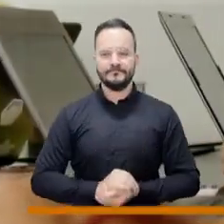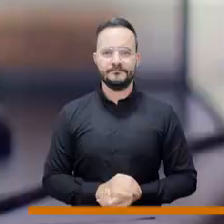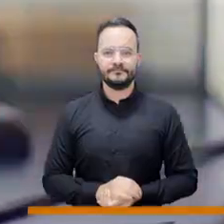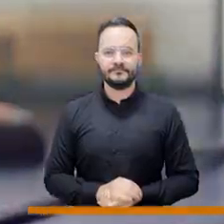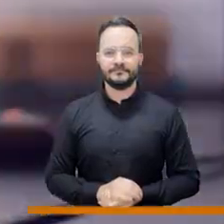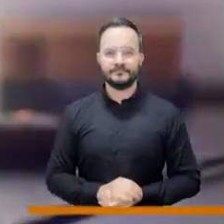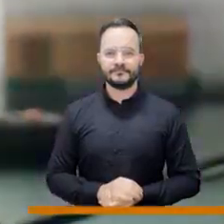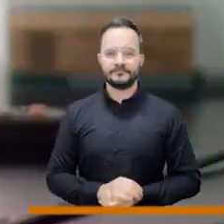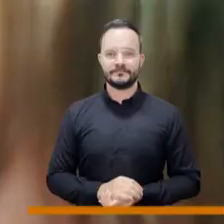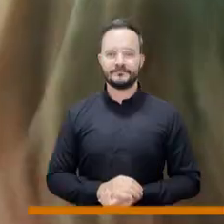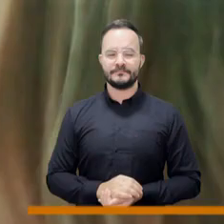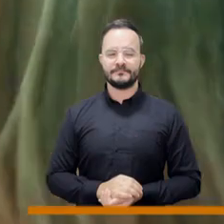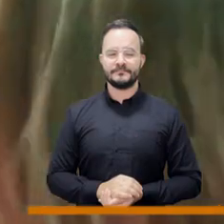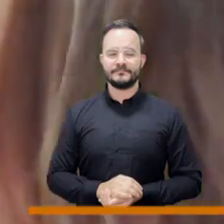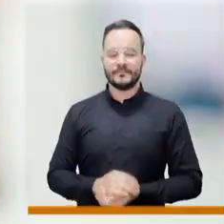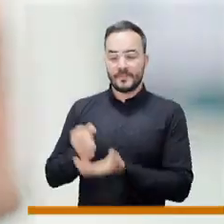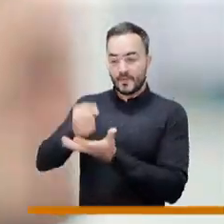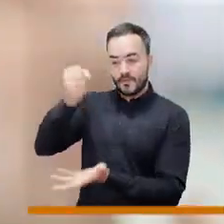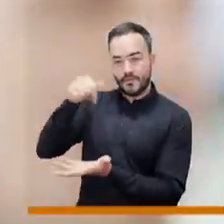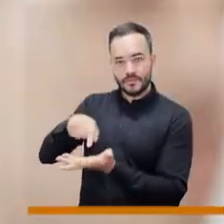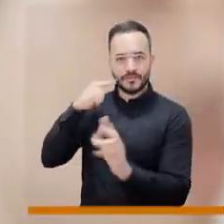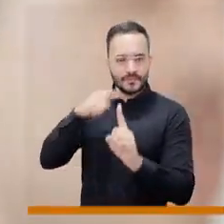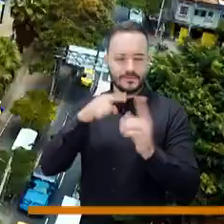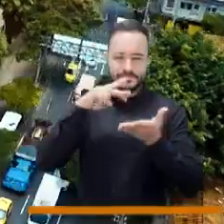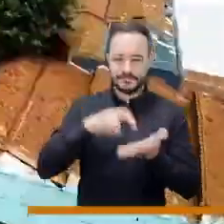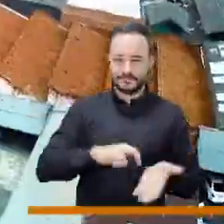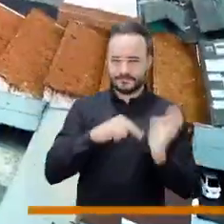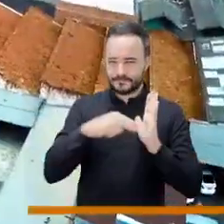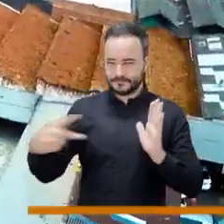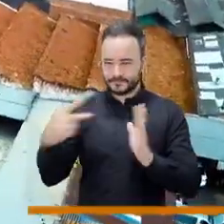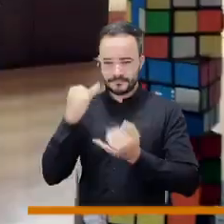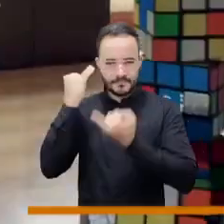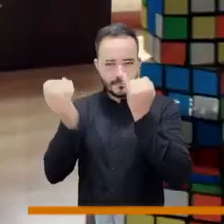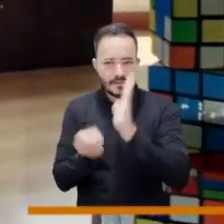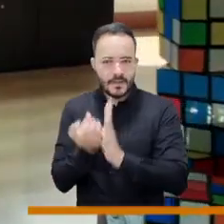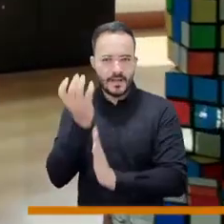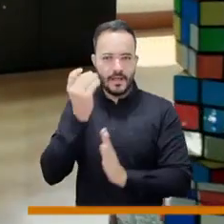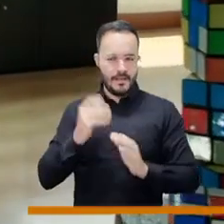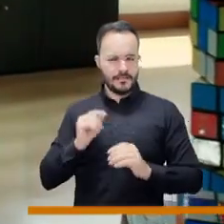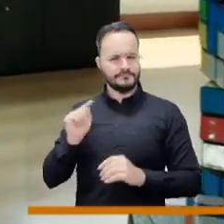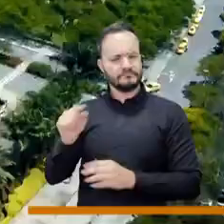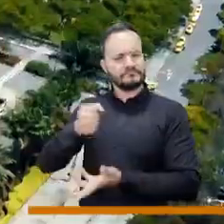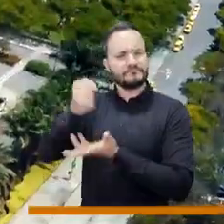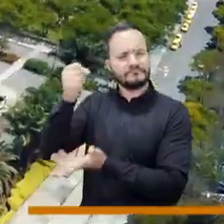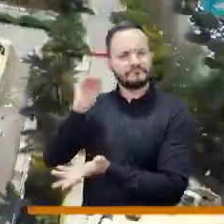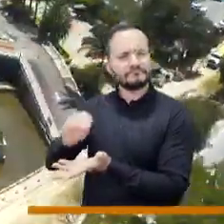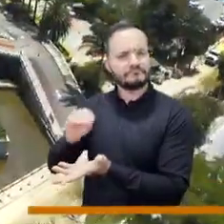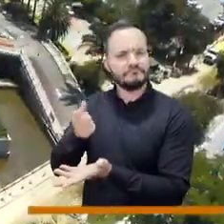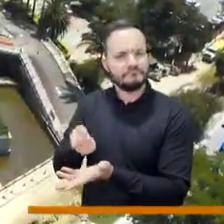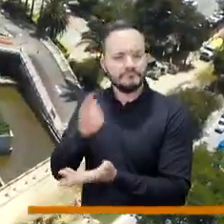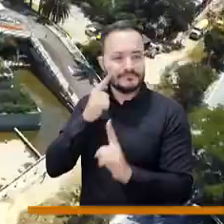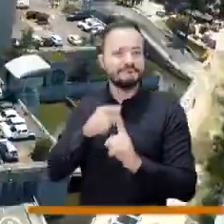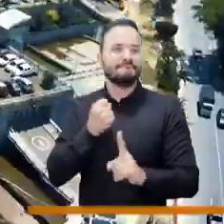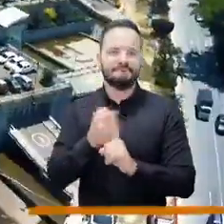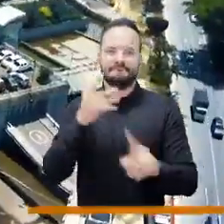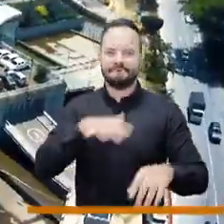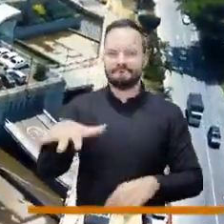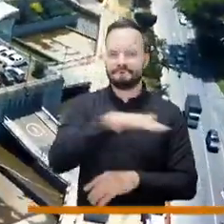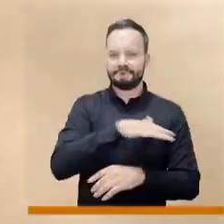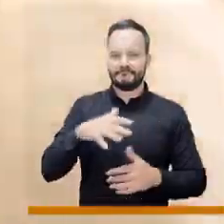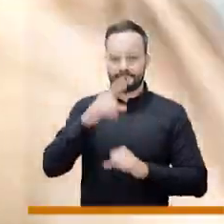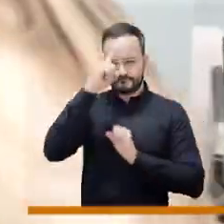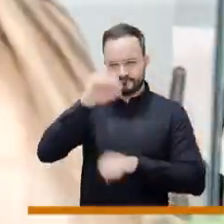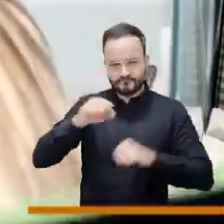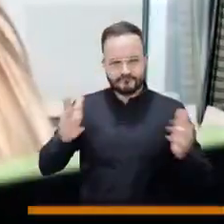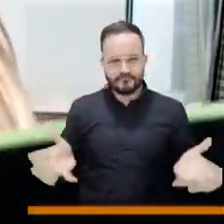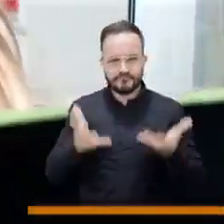El Fondo de Ciencia, Tecnología e Innovación tiene como objetivo incrementar la capacidad